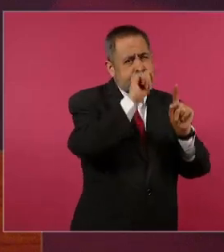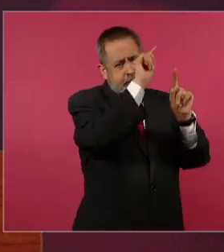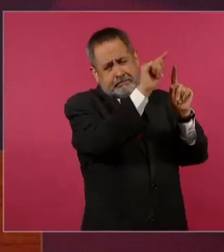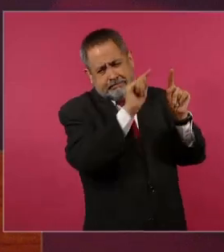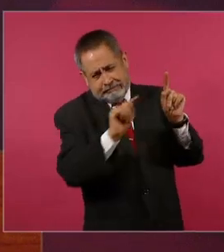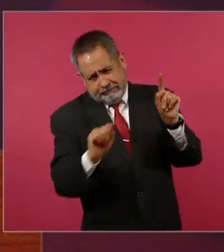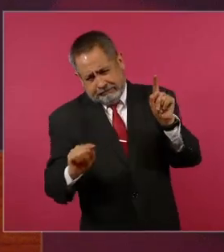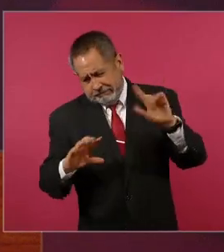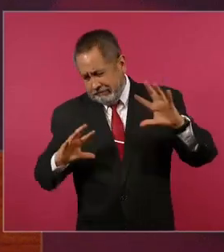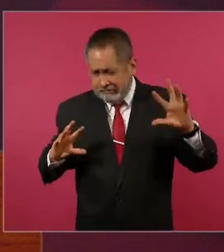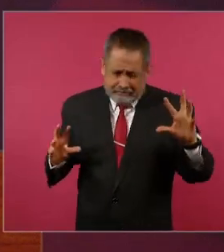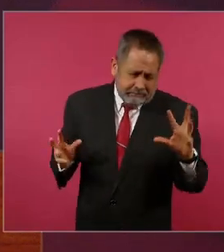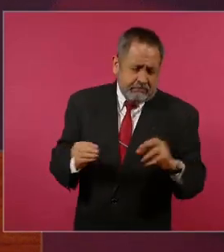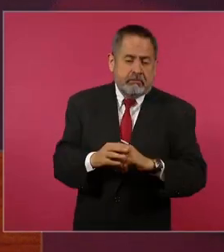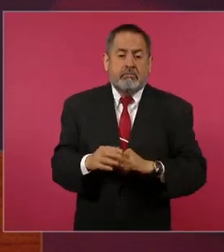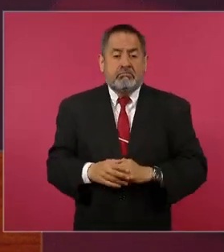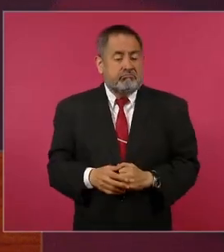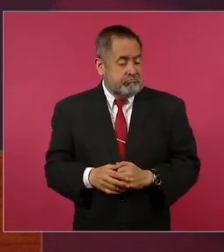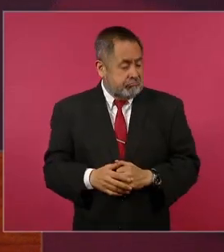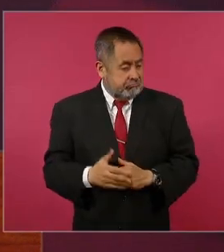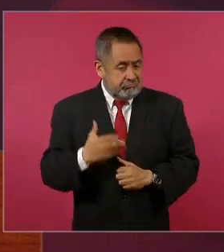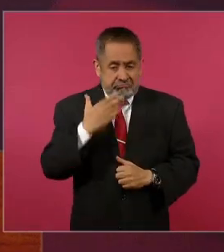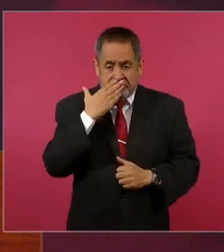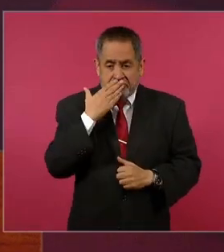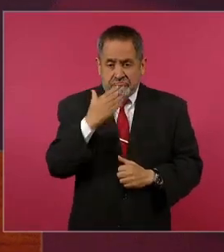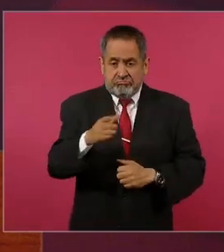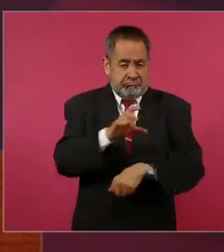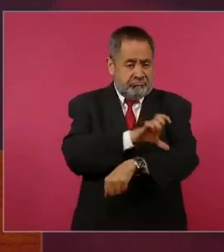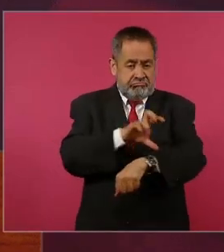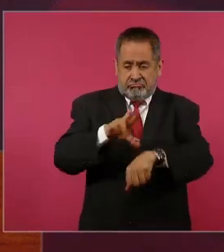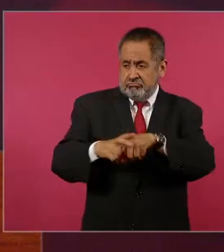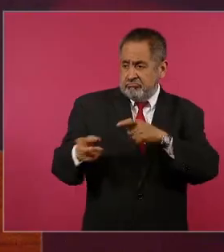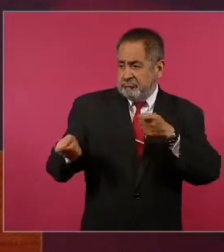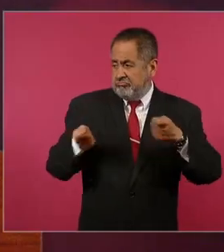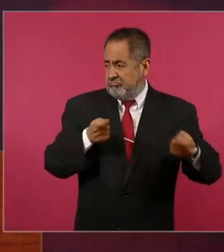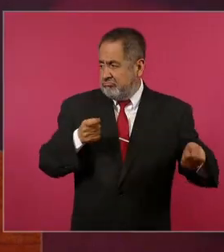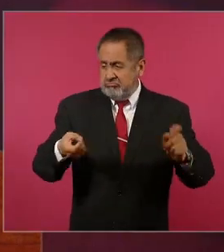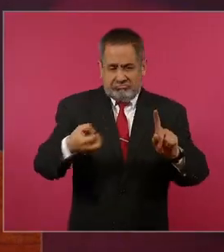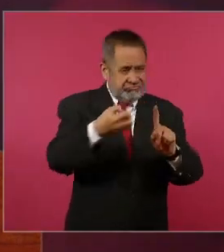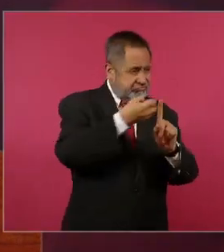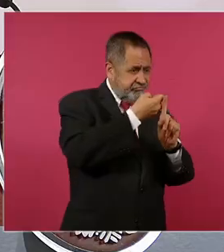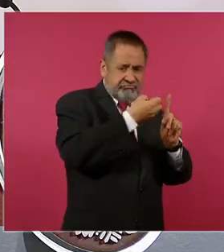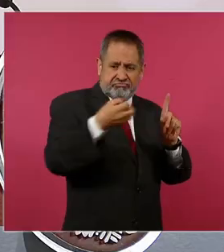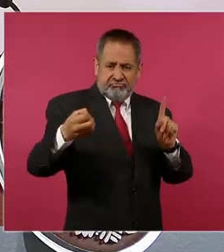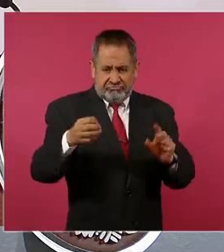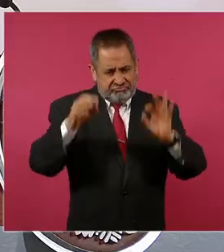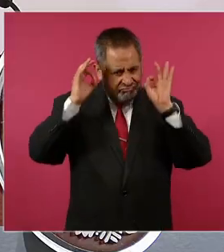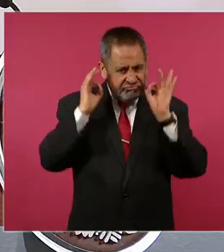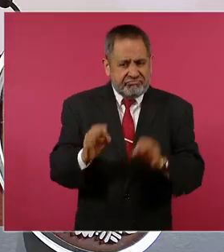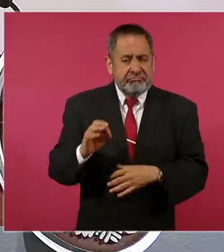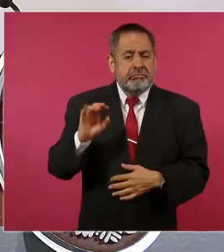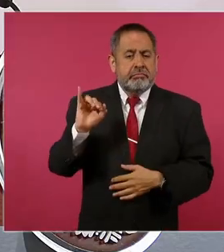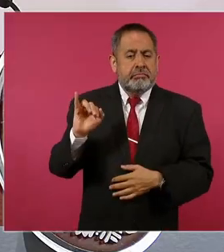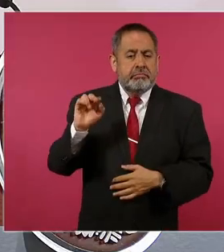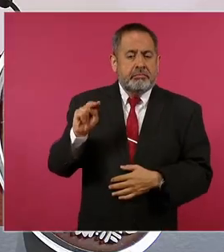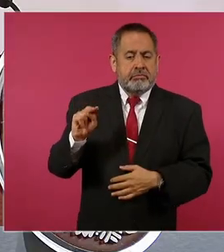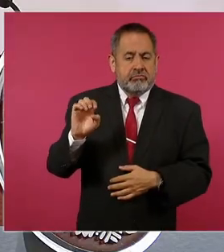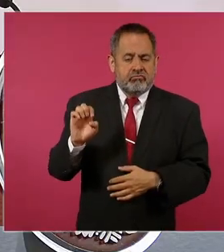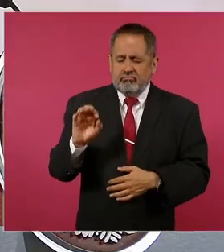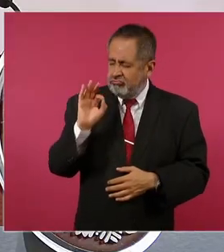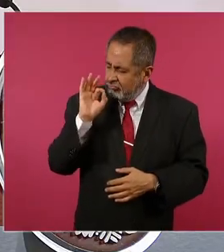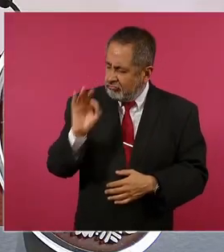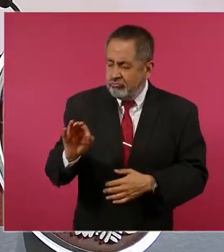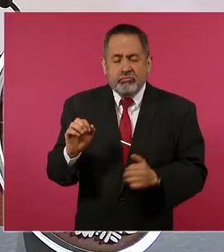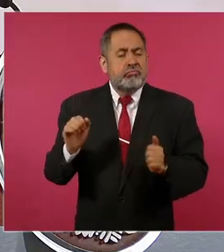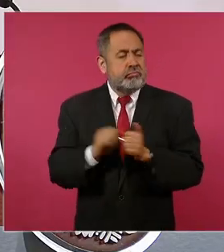Hubo una muy buena coordinación con el Instituto Nacional Electoral